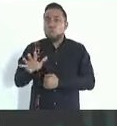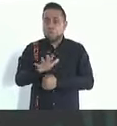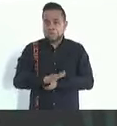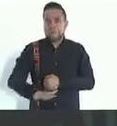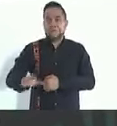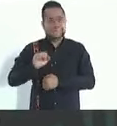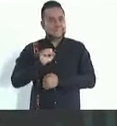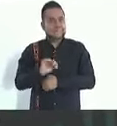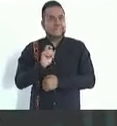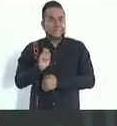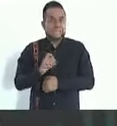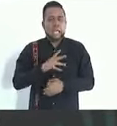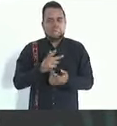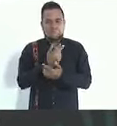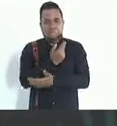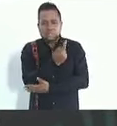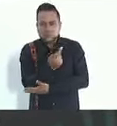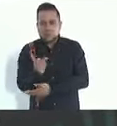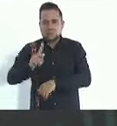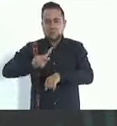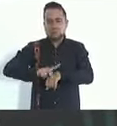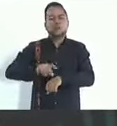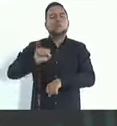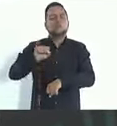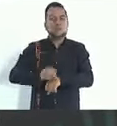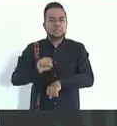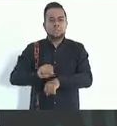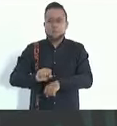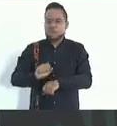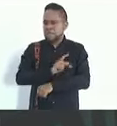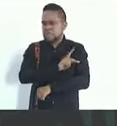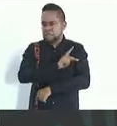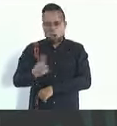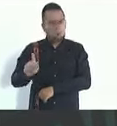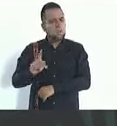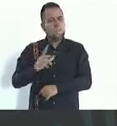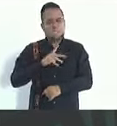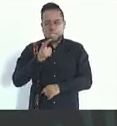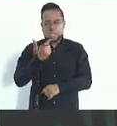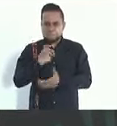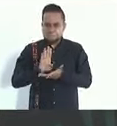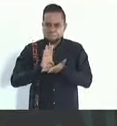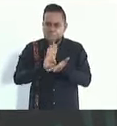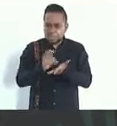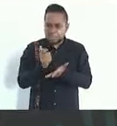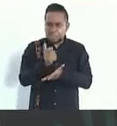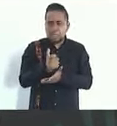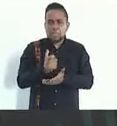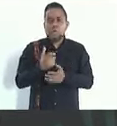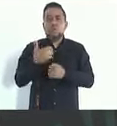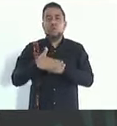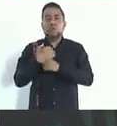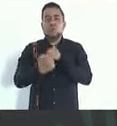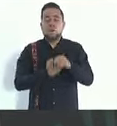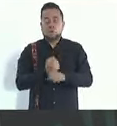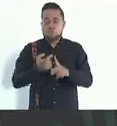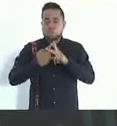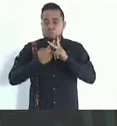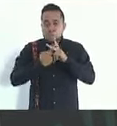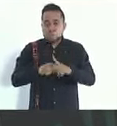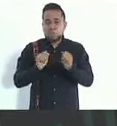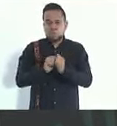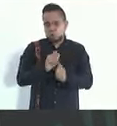es decir, preescolar, primaria y secundaria, todos y a todas. Vamos a iniciar el próximo año con